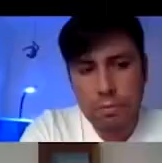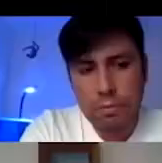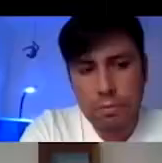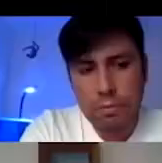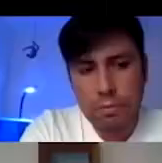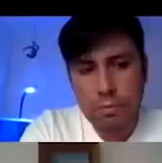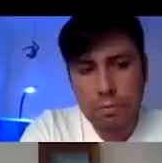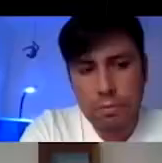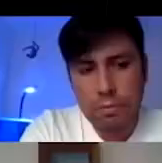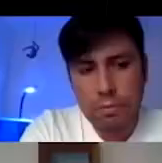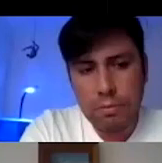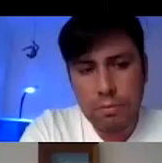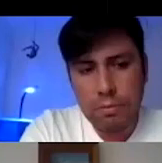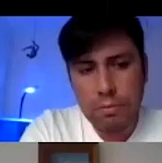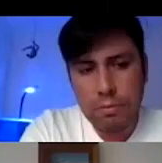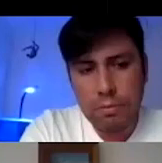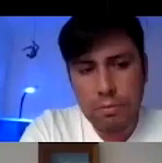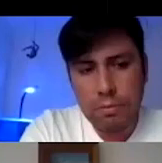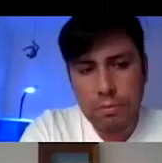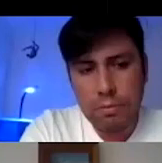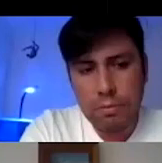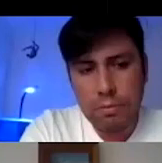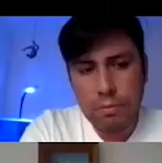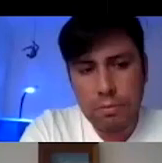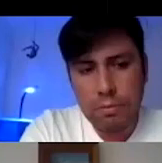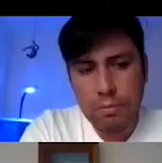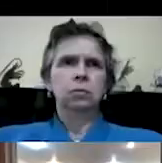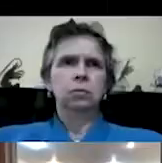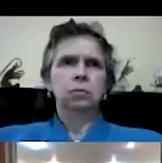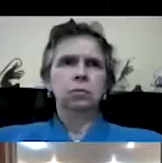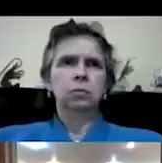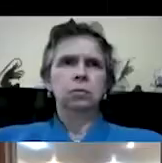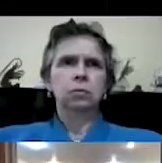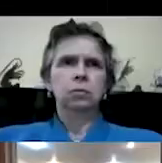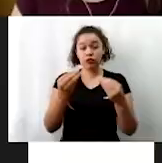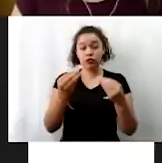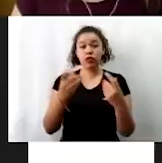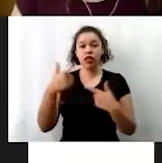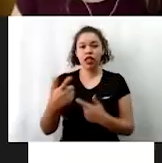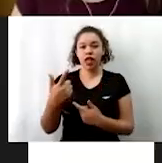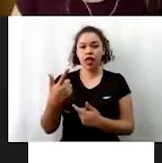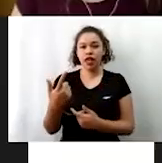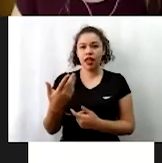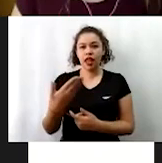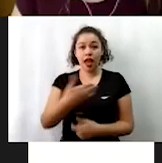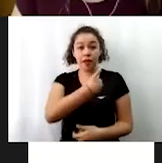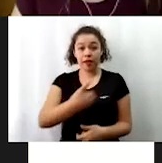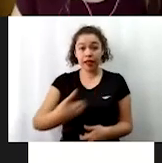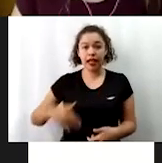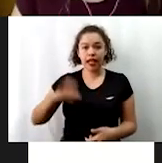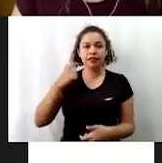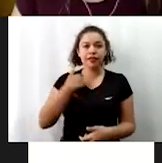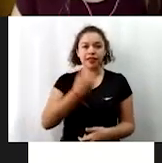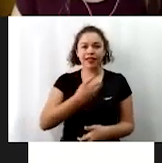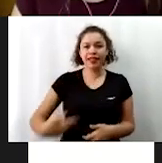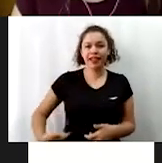avanza tampoco lo que para mí fue una gran decisión en el sexenio anterior, haber